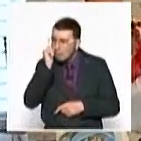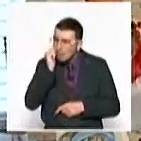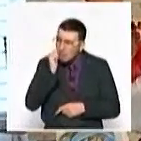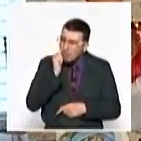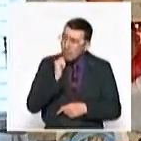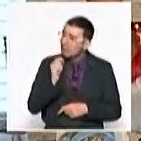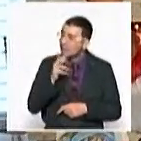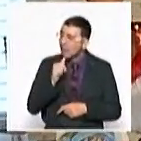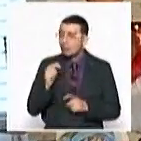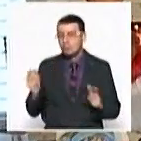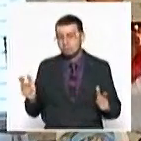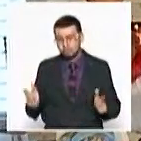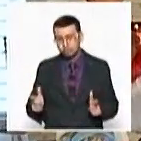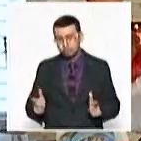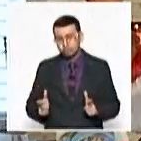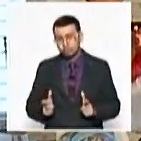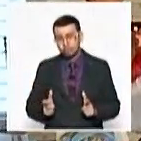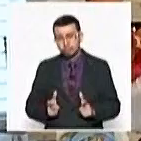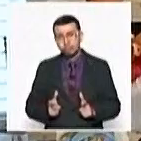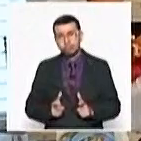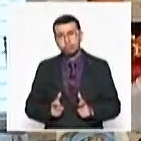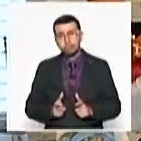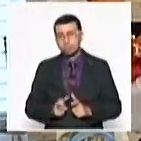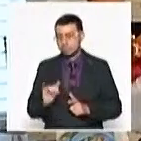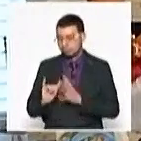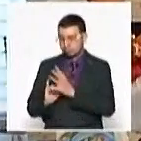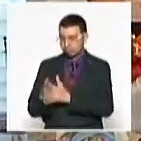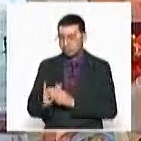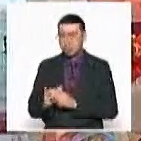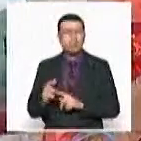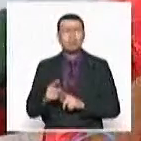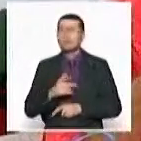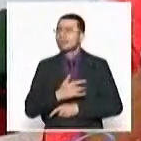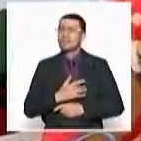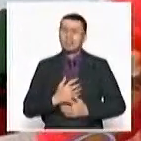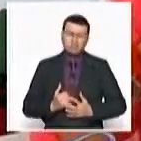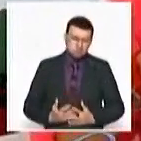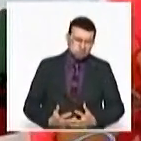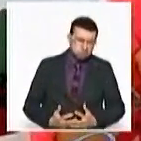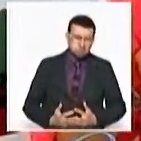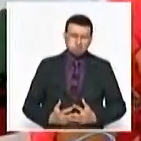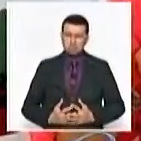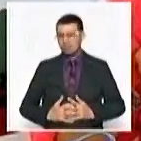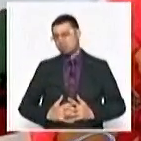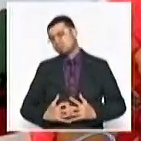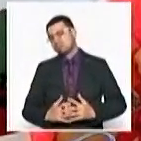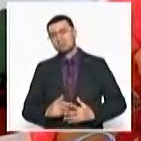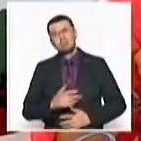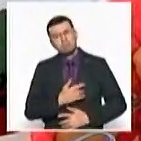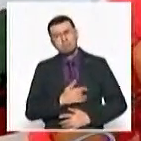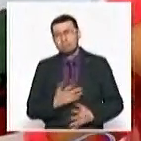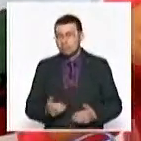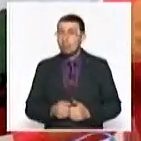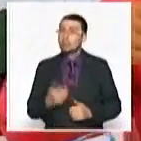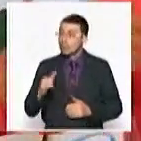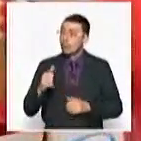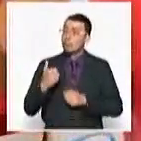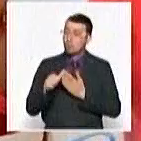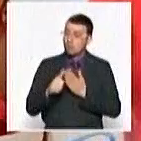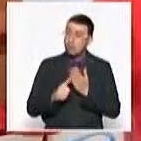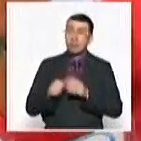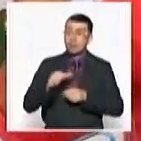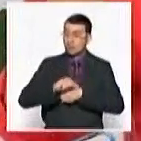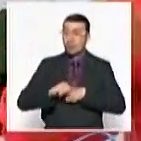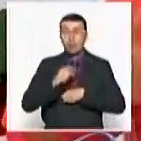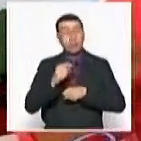tiende a disminuir un poco de tamaño. Pero si le causa esa incomodidad, si ya está programada la cirugía y de pronto tiene